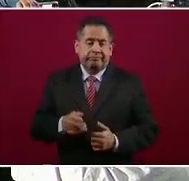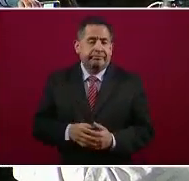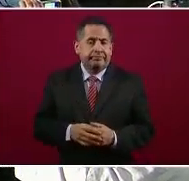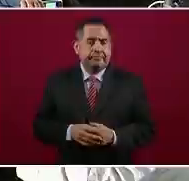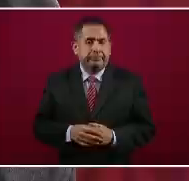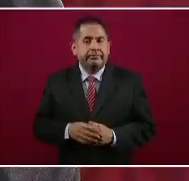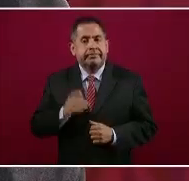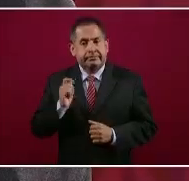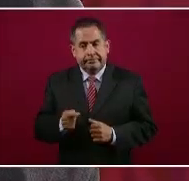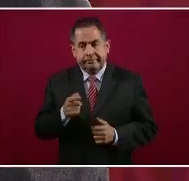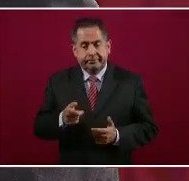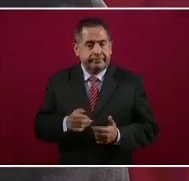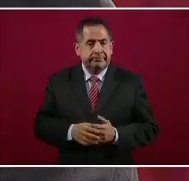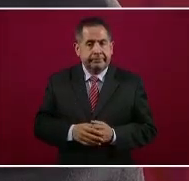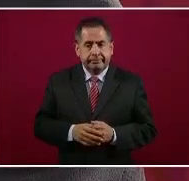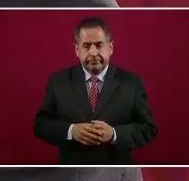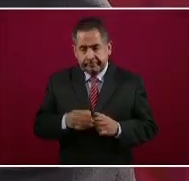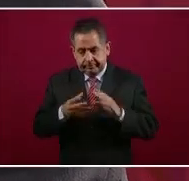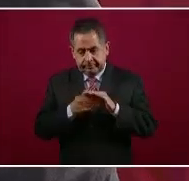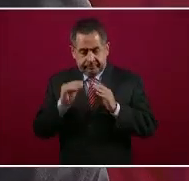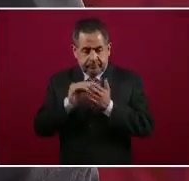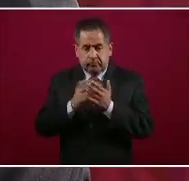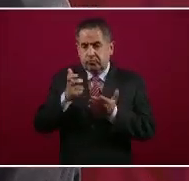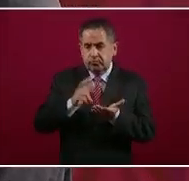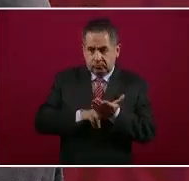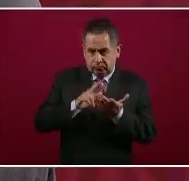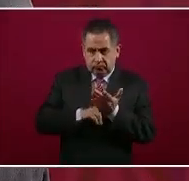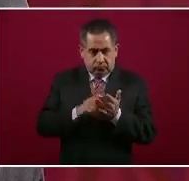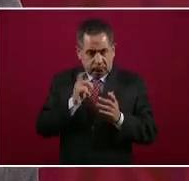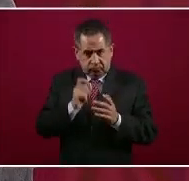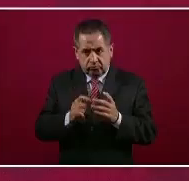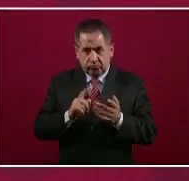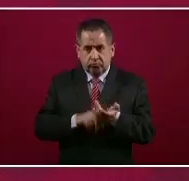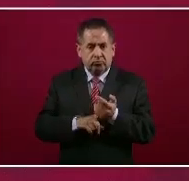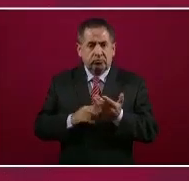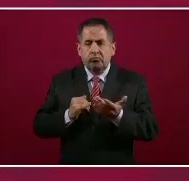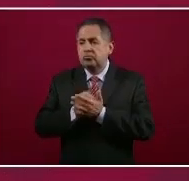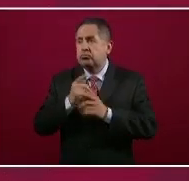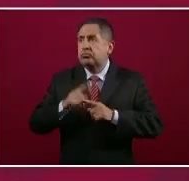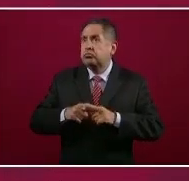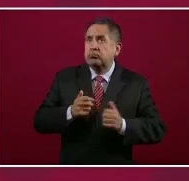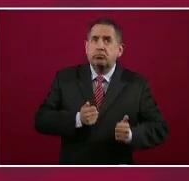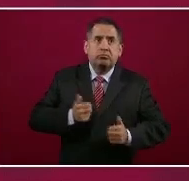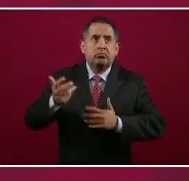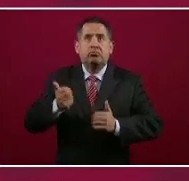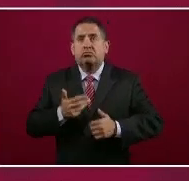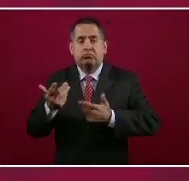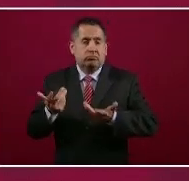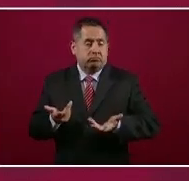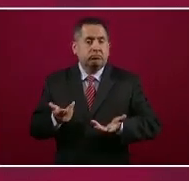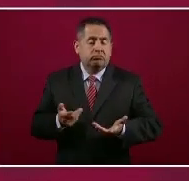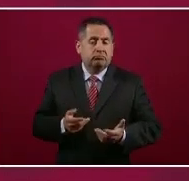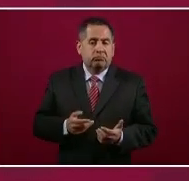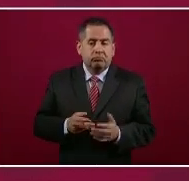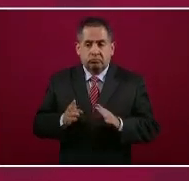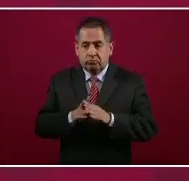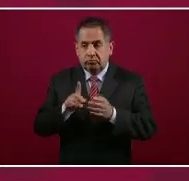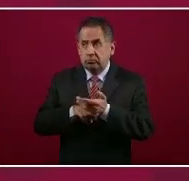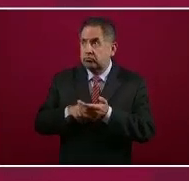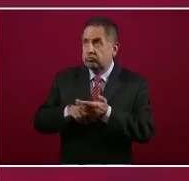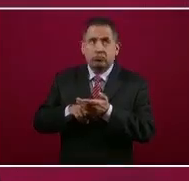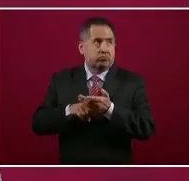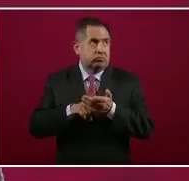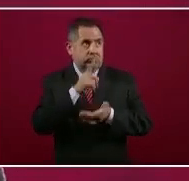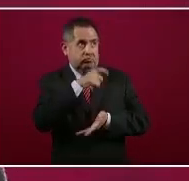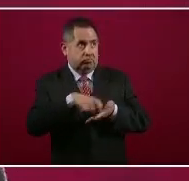y es la que fija precios y decide a quien vender y también a quien